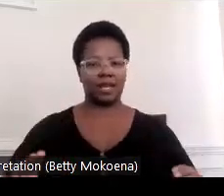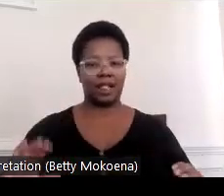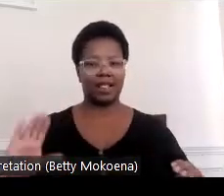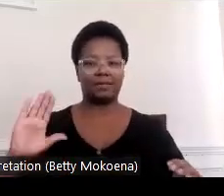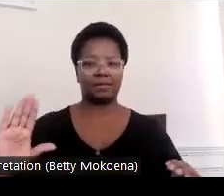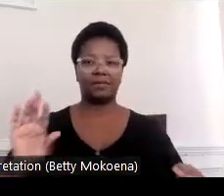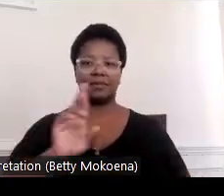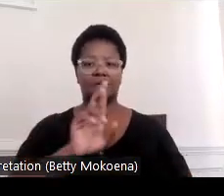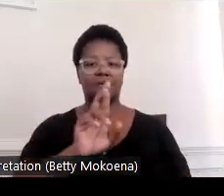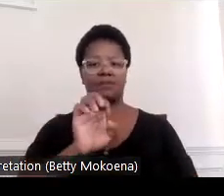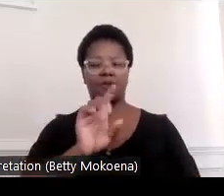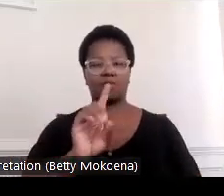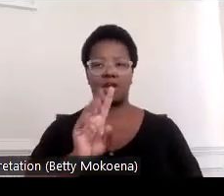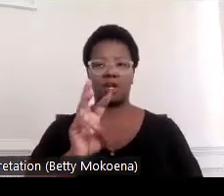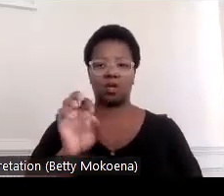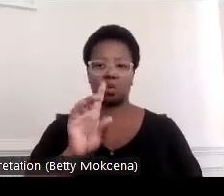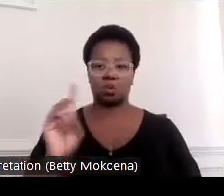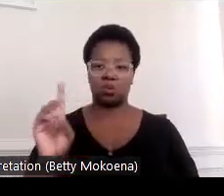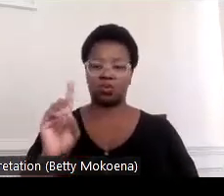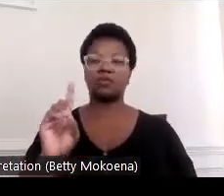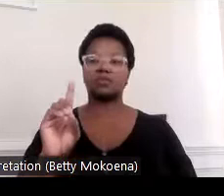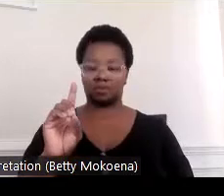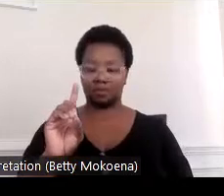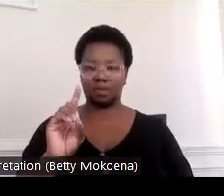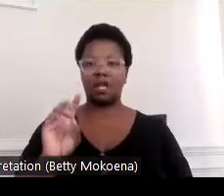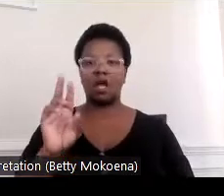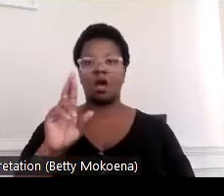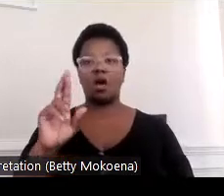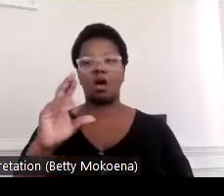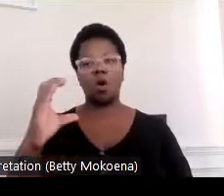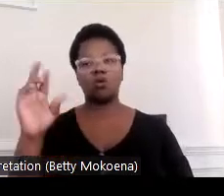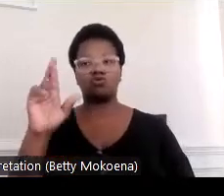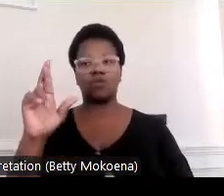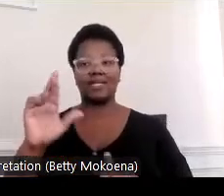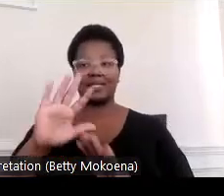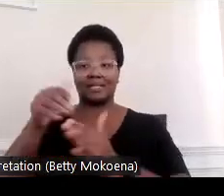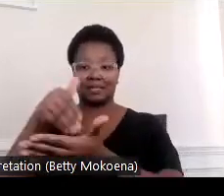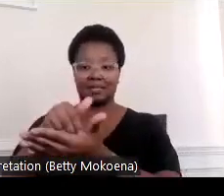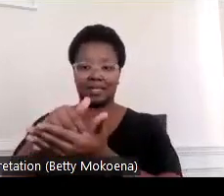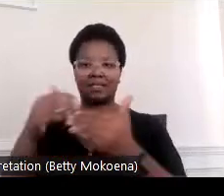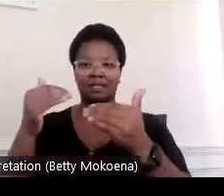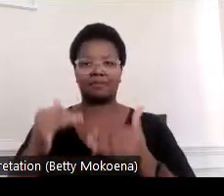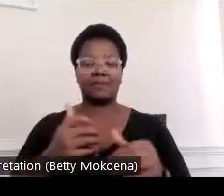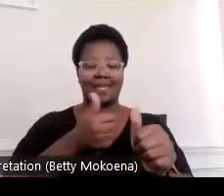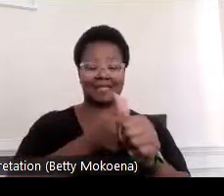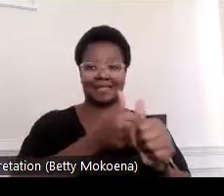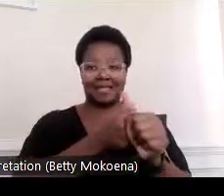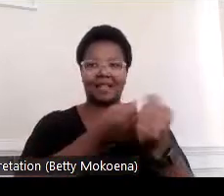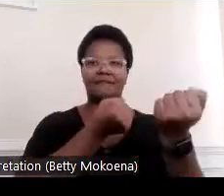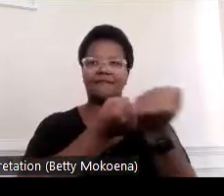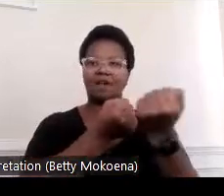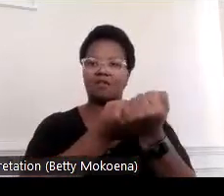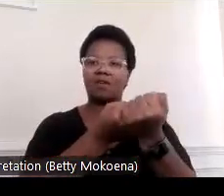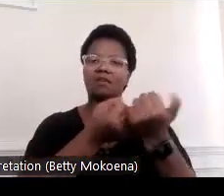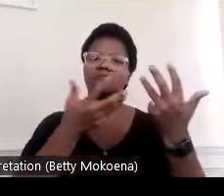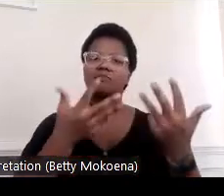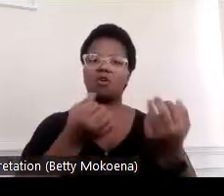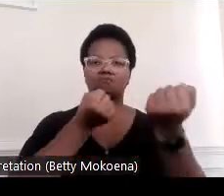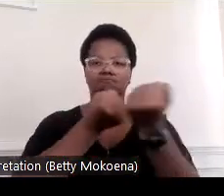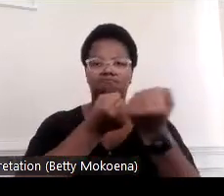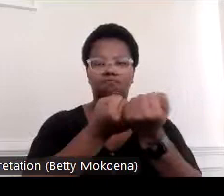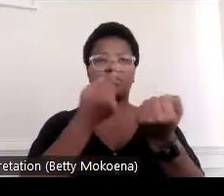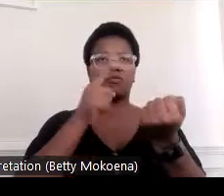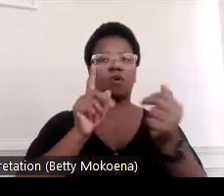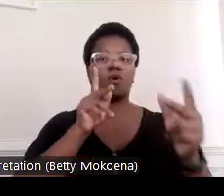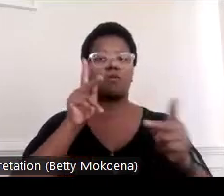en Centro Regional Red Bull Coast y Android que ha hecho de su vida el